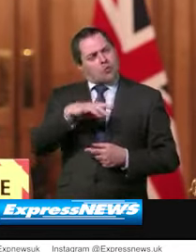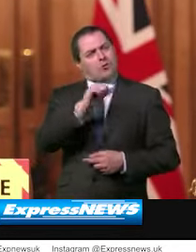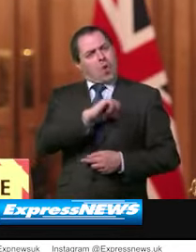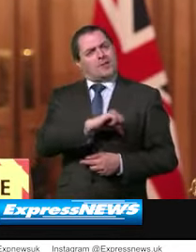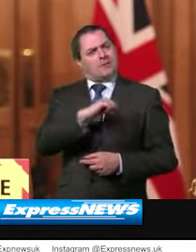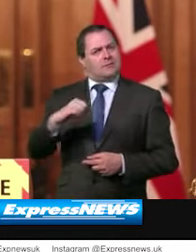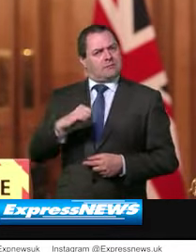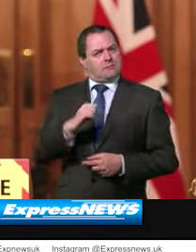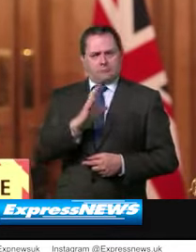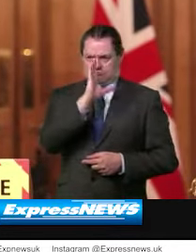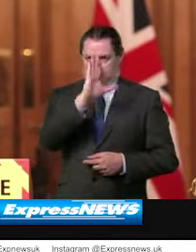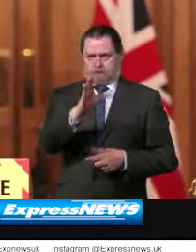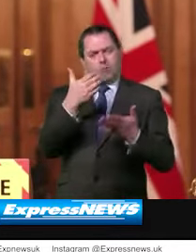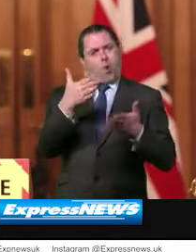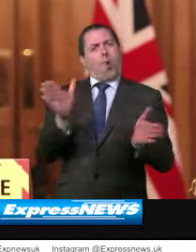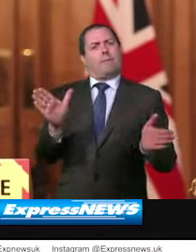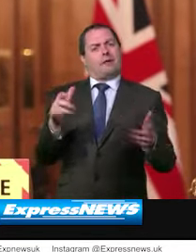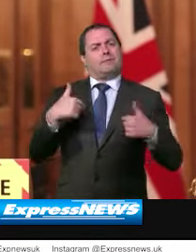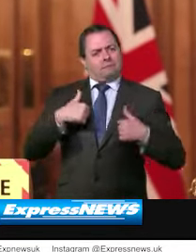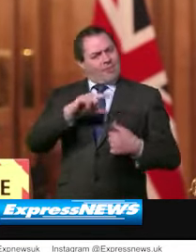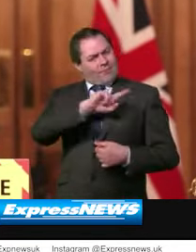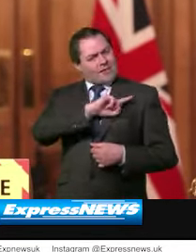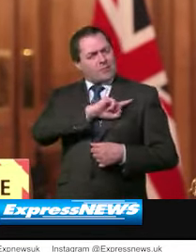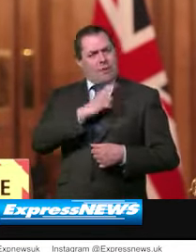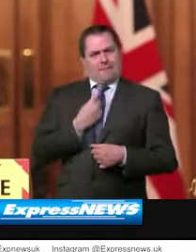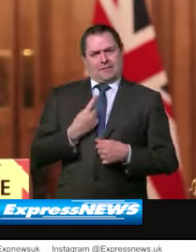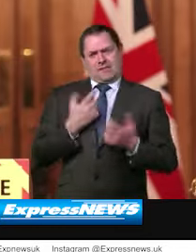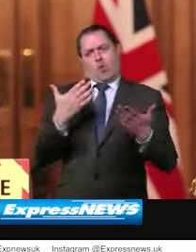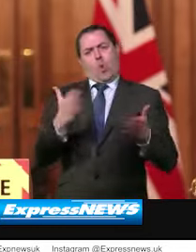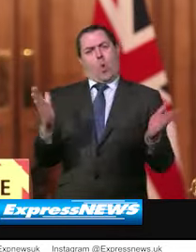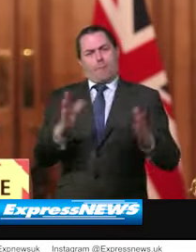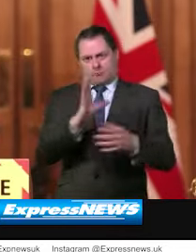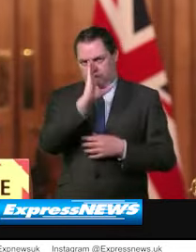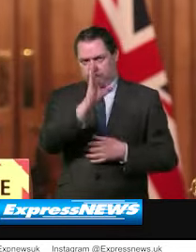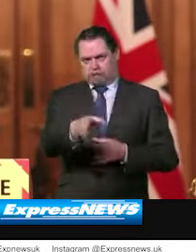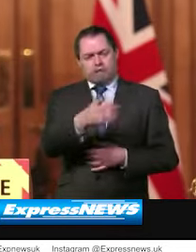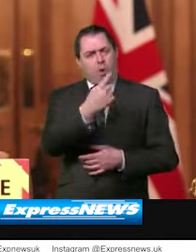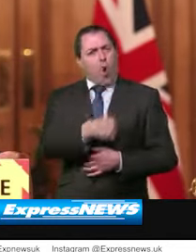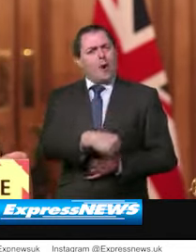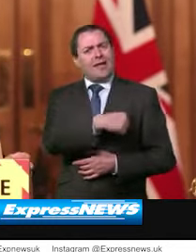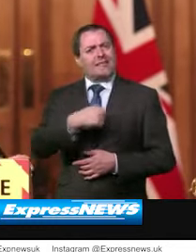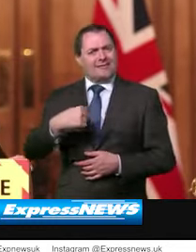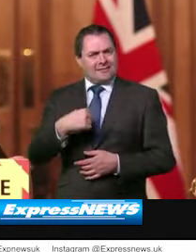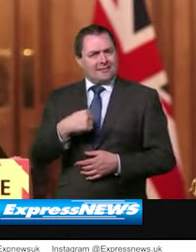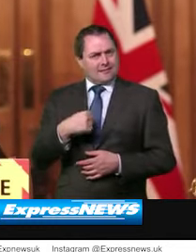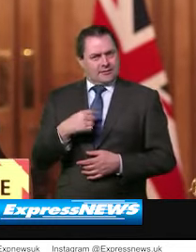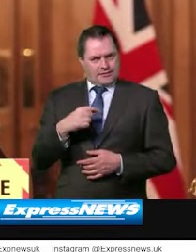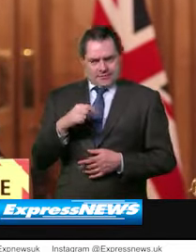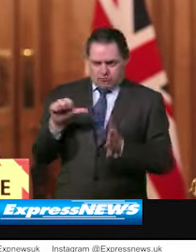por eso he sido honesto con ustedes sobre el problema que tenemos y nuestro plan para solucionarlo